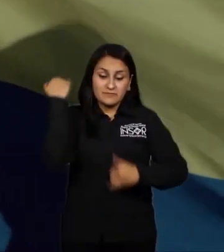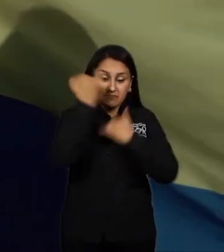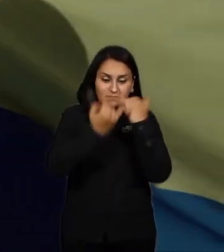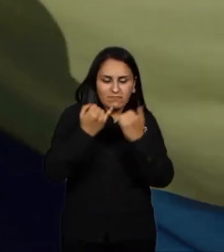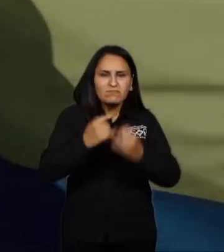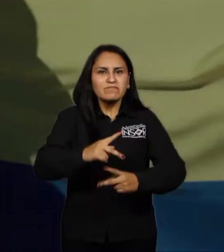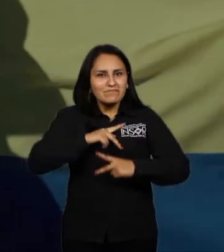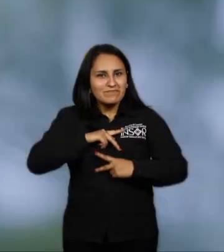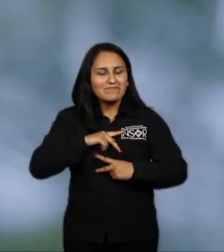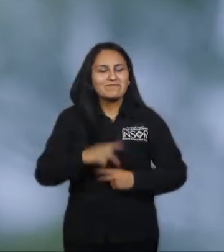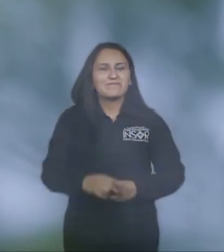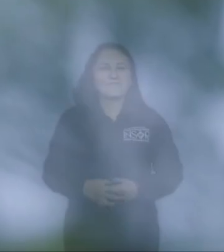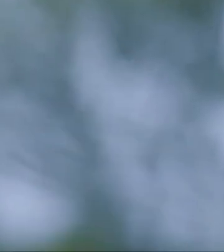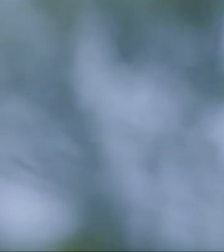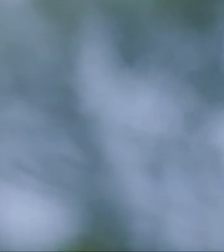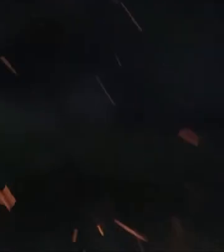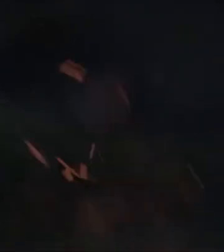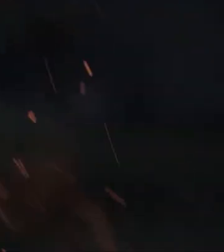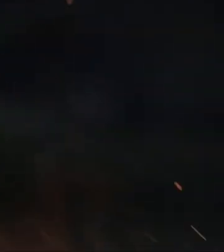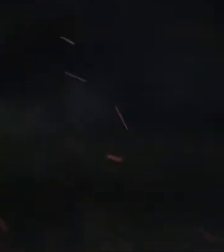nuestra identidad.